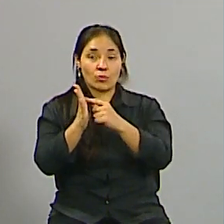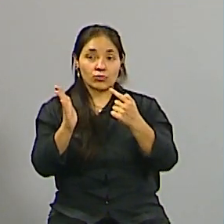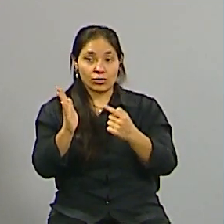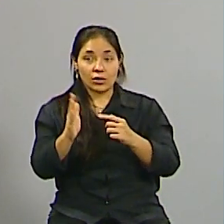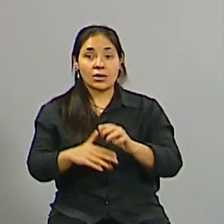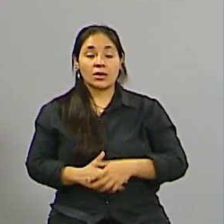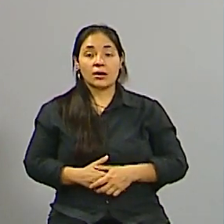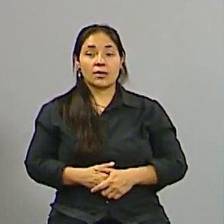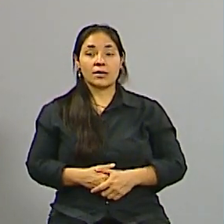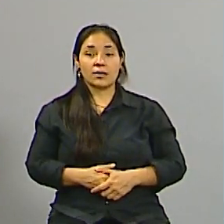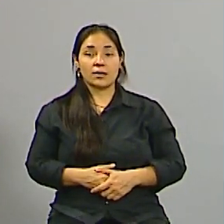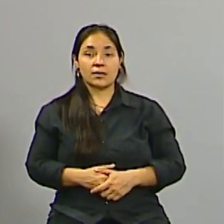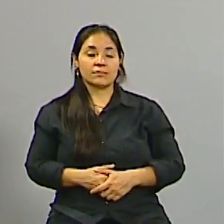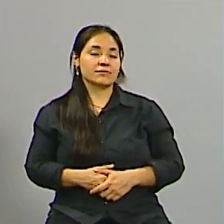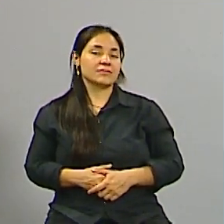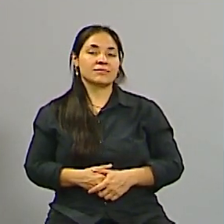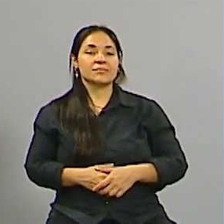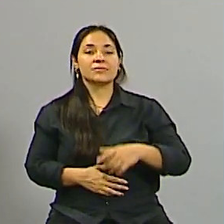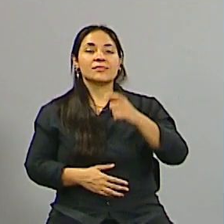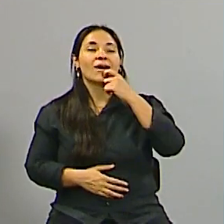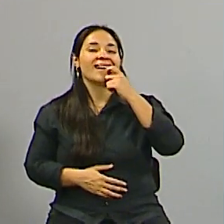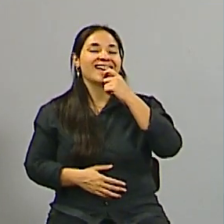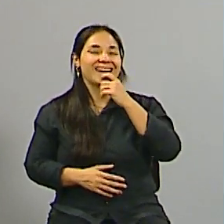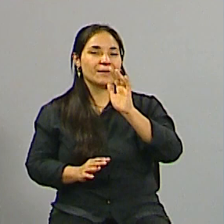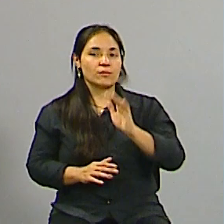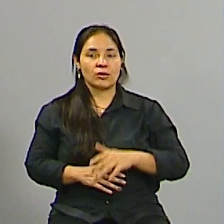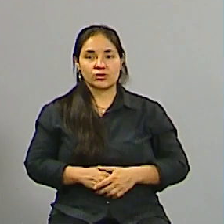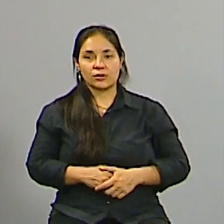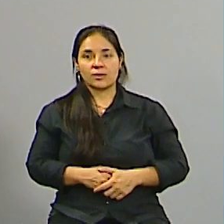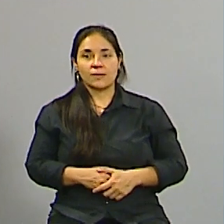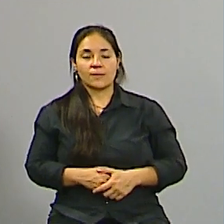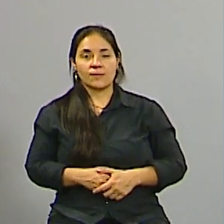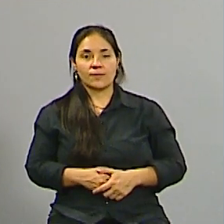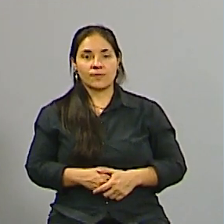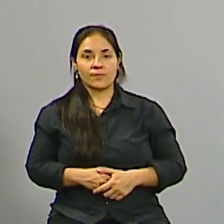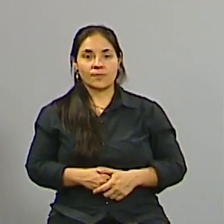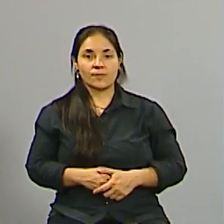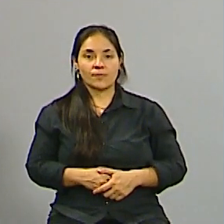¿sí? Bueno, fíjate, digamos, te traigo ejemplos. En